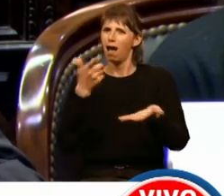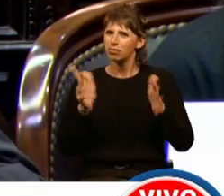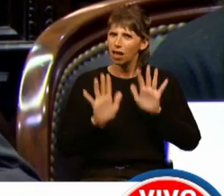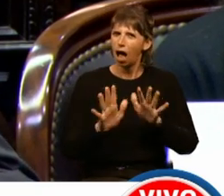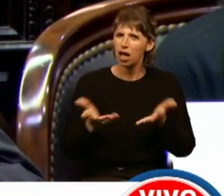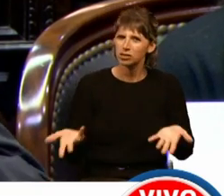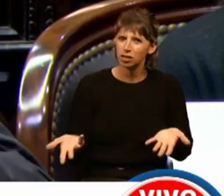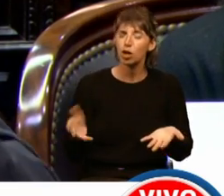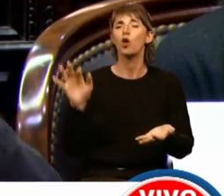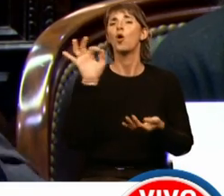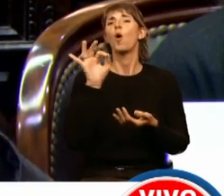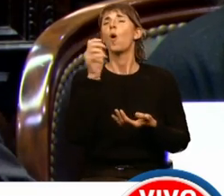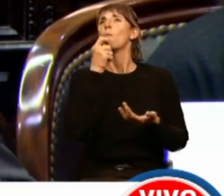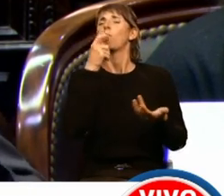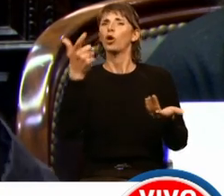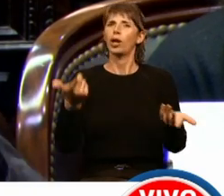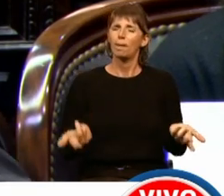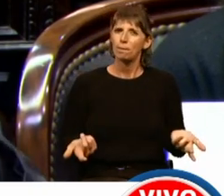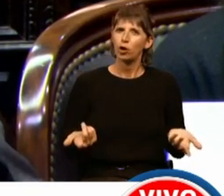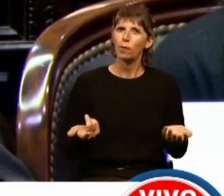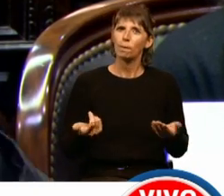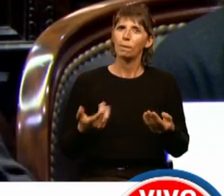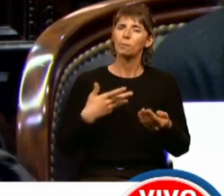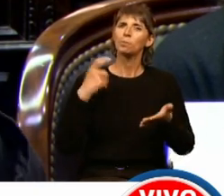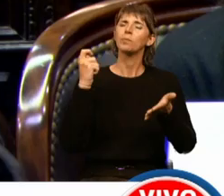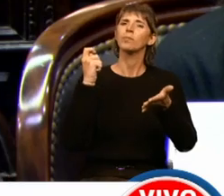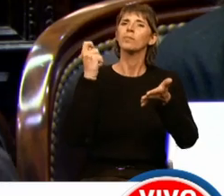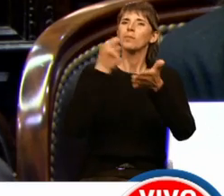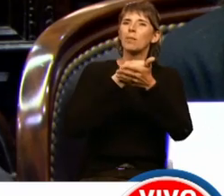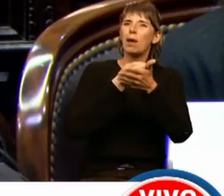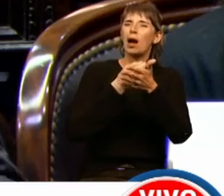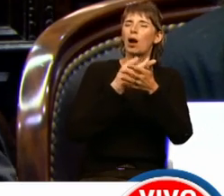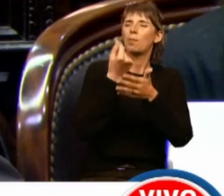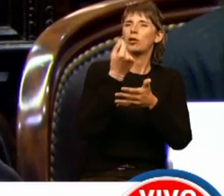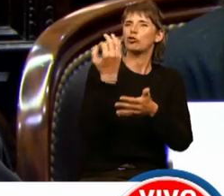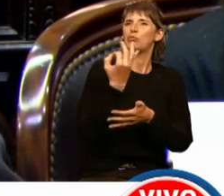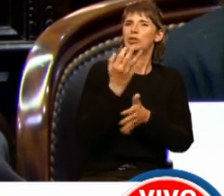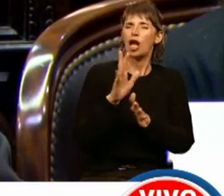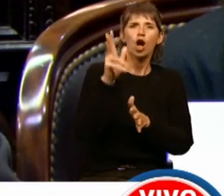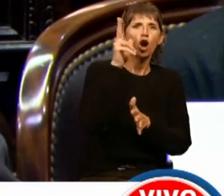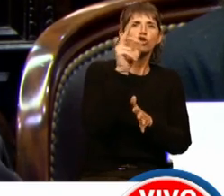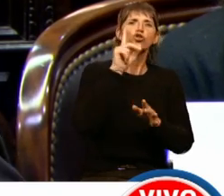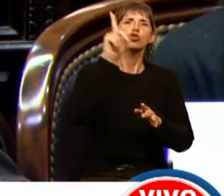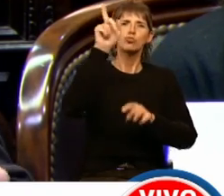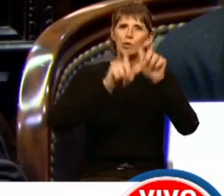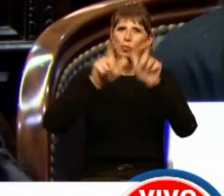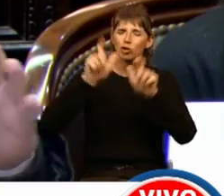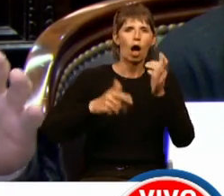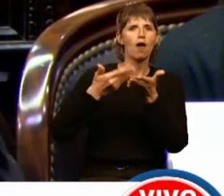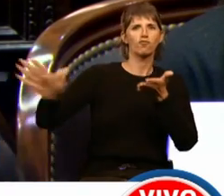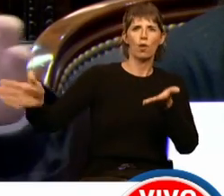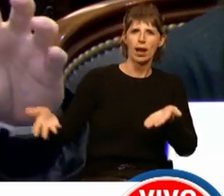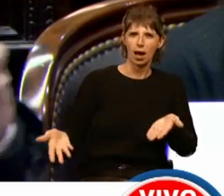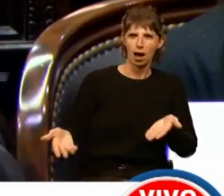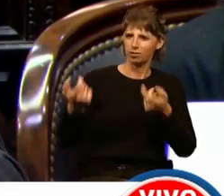ejemplo dejar afuera del beneficio de la tarifa social 800 mil argentinos y argentinas la